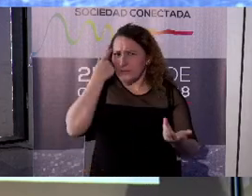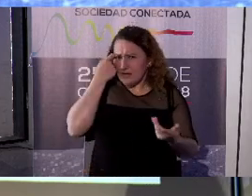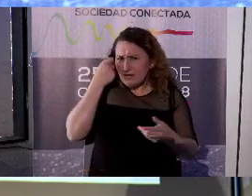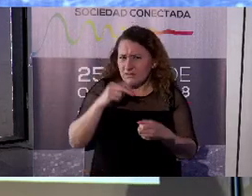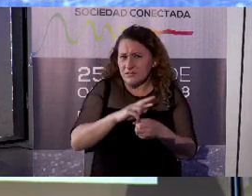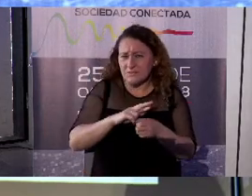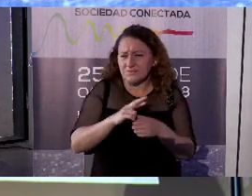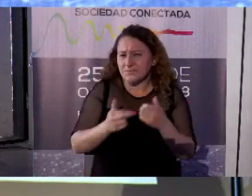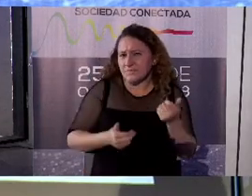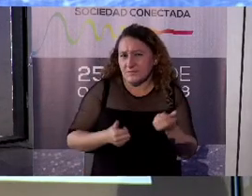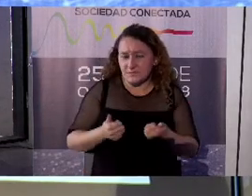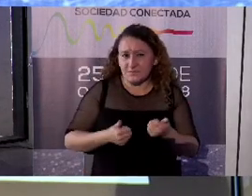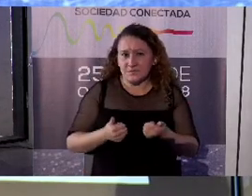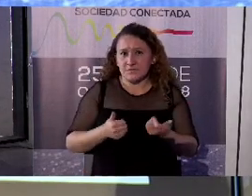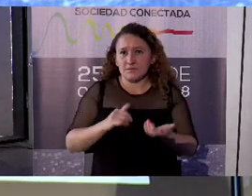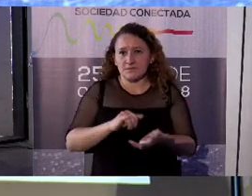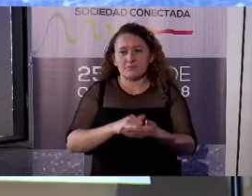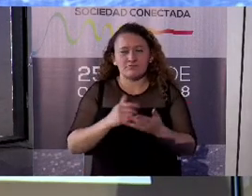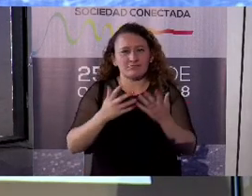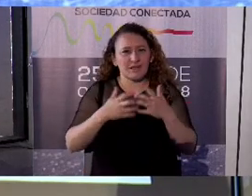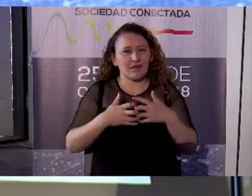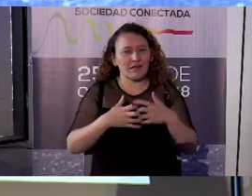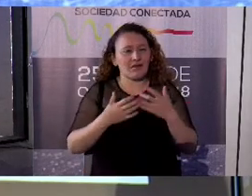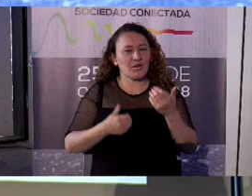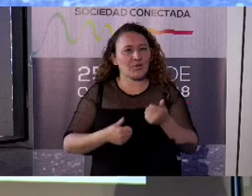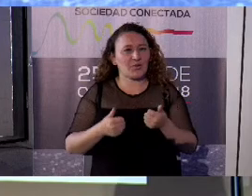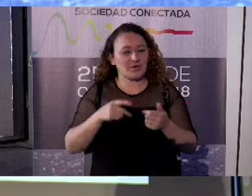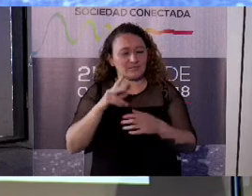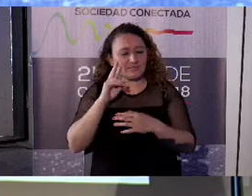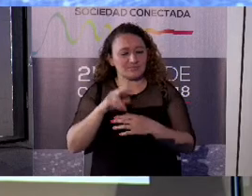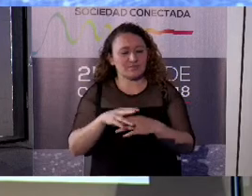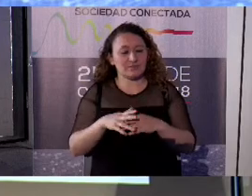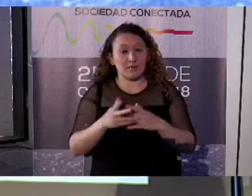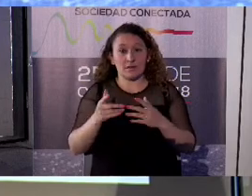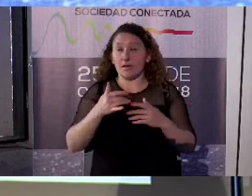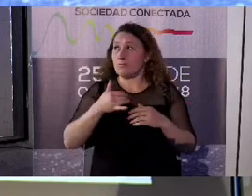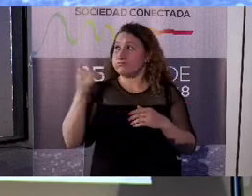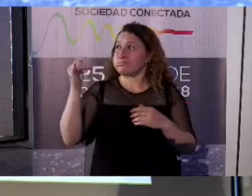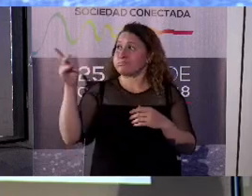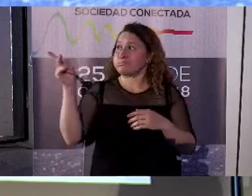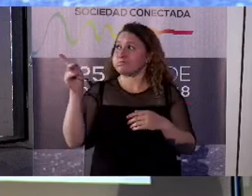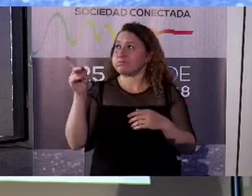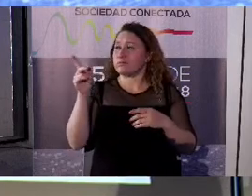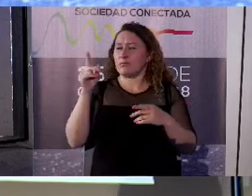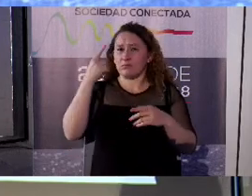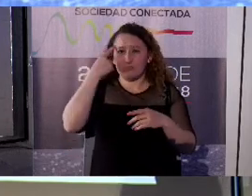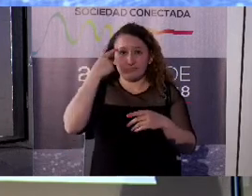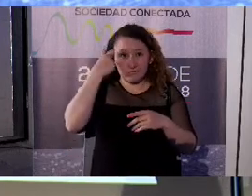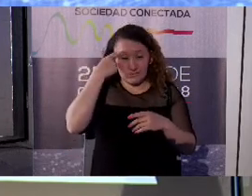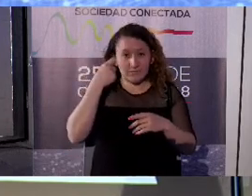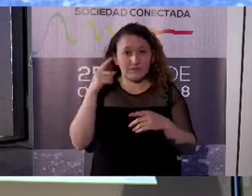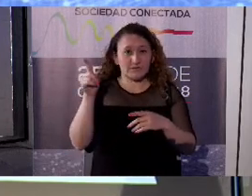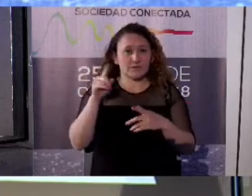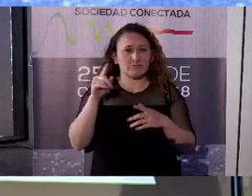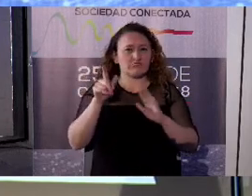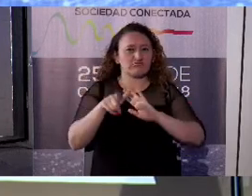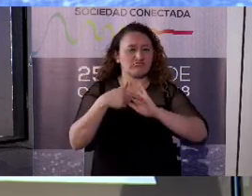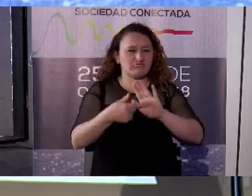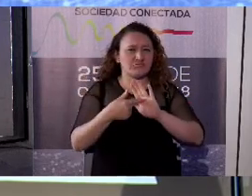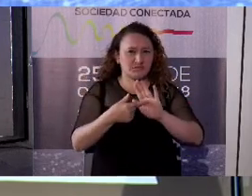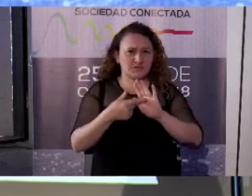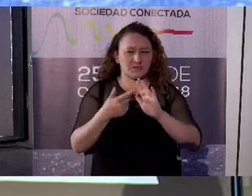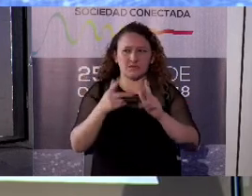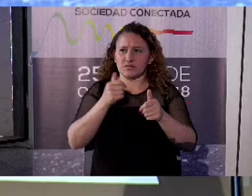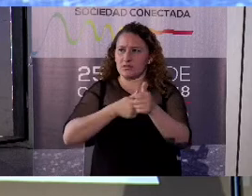y aquí un poco la la la mecánica que vamos a seguir en el panel vamos a ver estos estos retos y en las presentaciones que nos van a